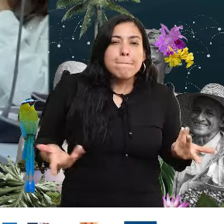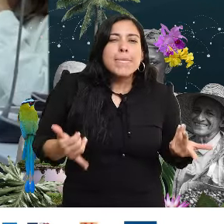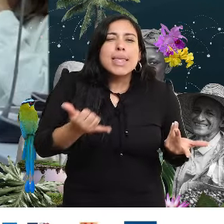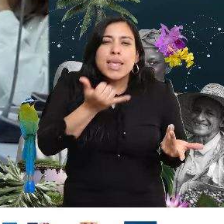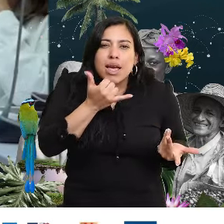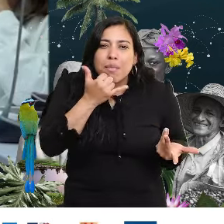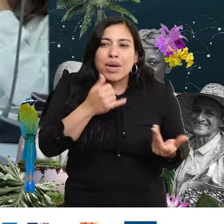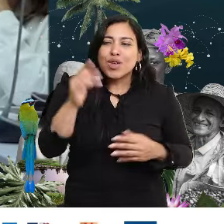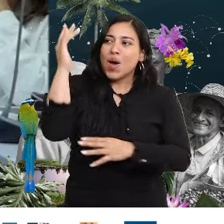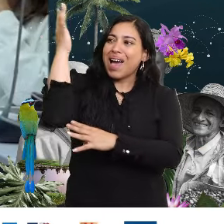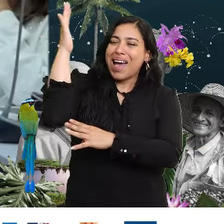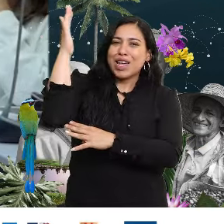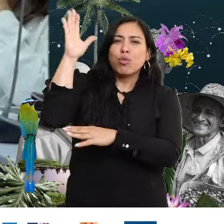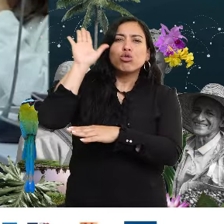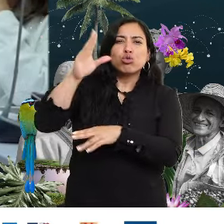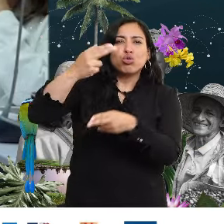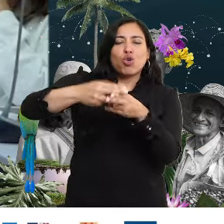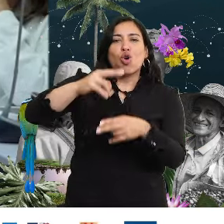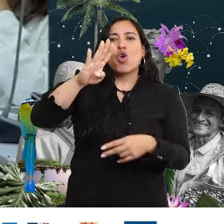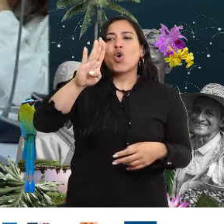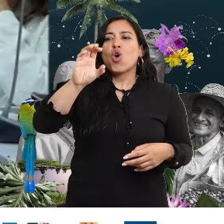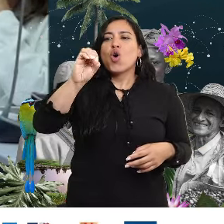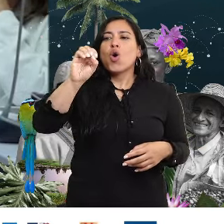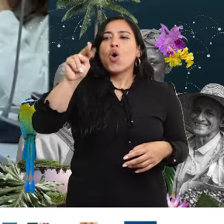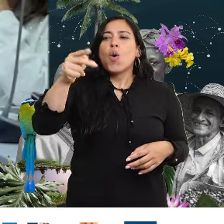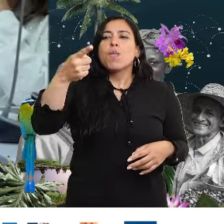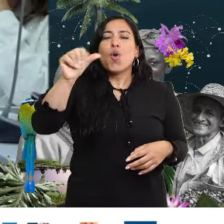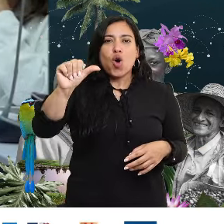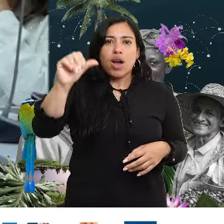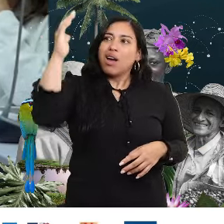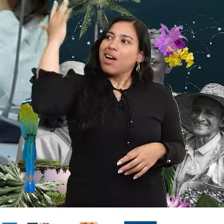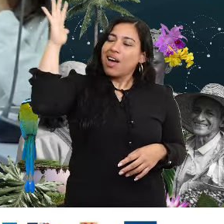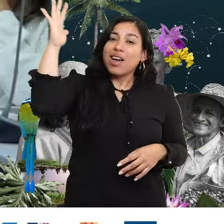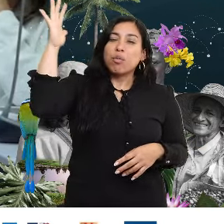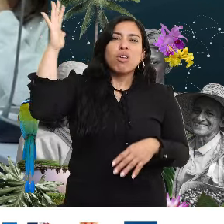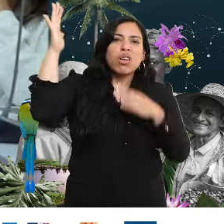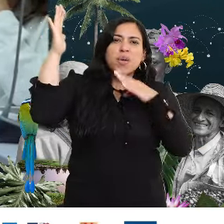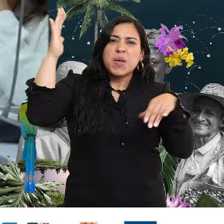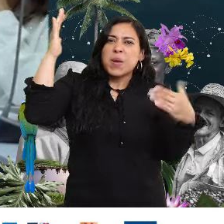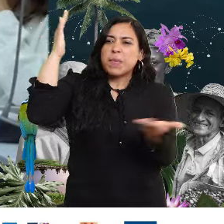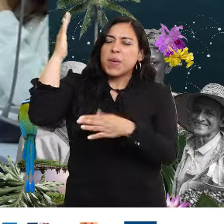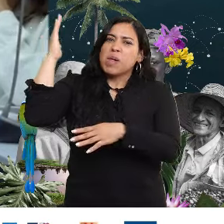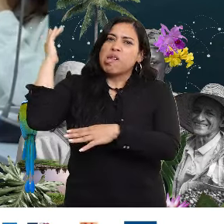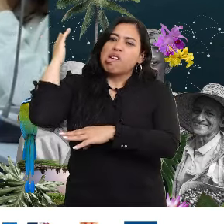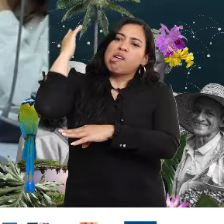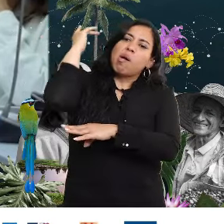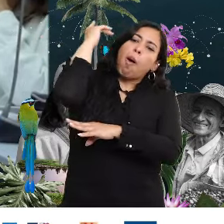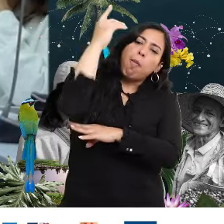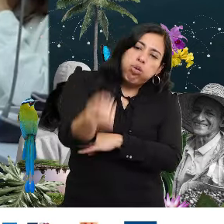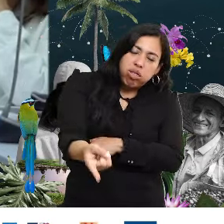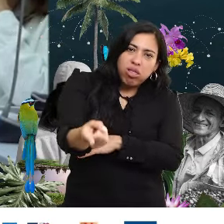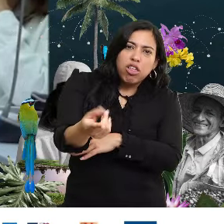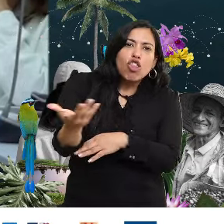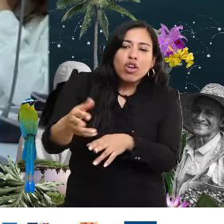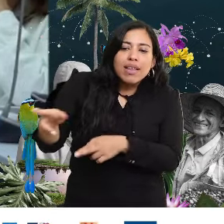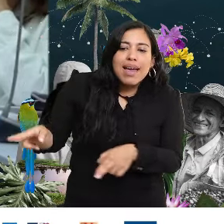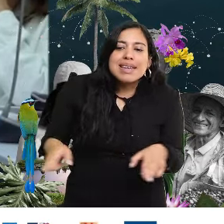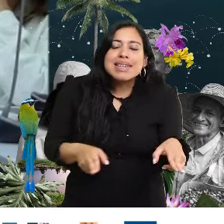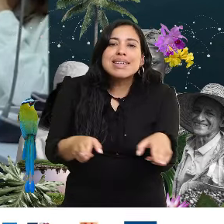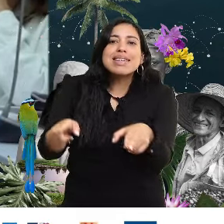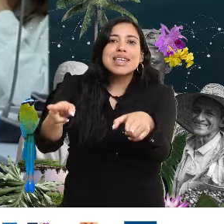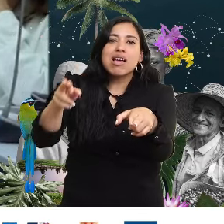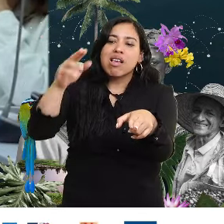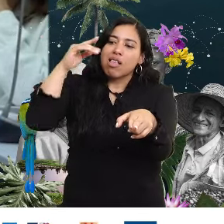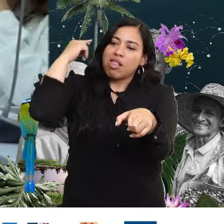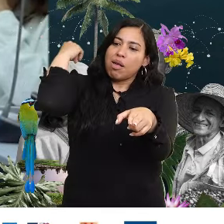es este árbol gigantesco, cayó sobre el cauce de un río, y la comunidad que tiene